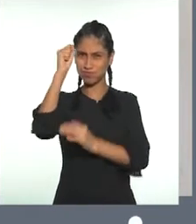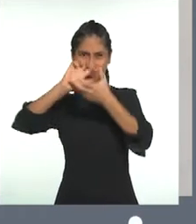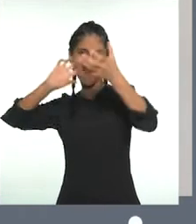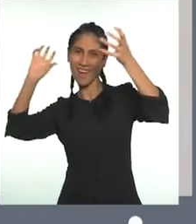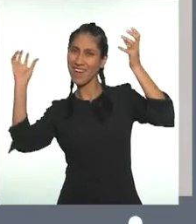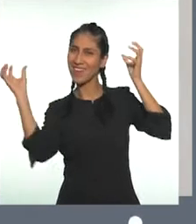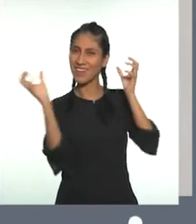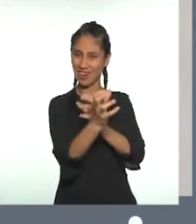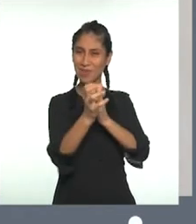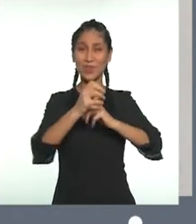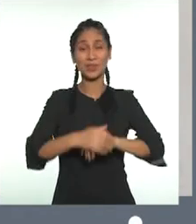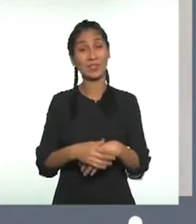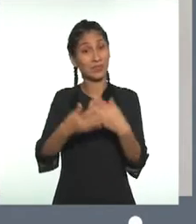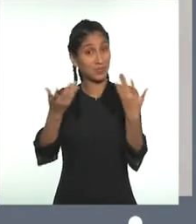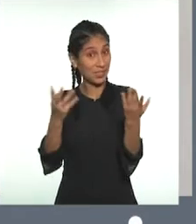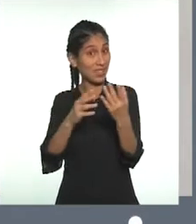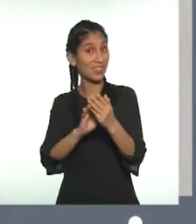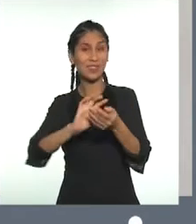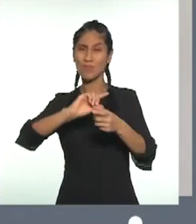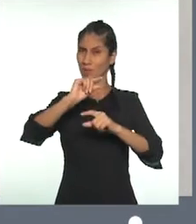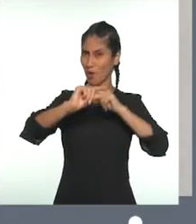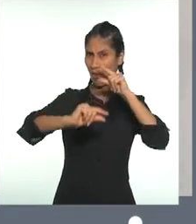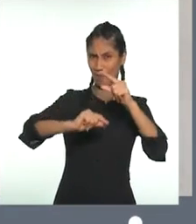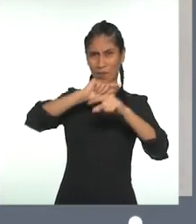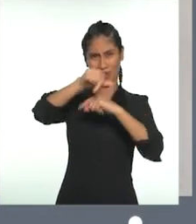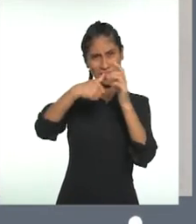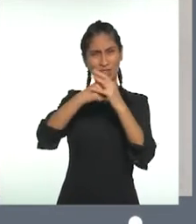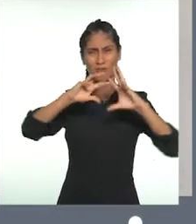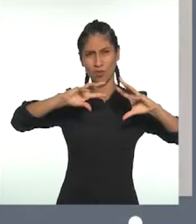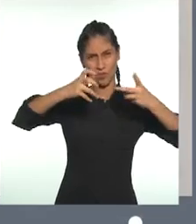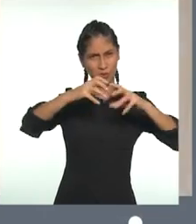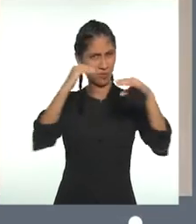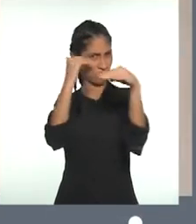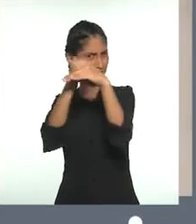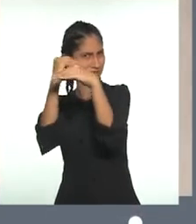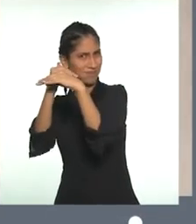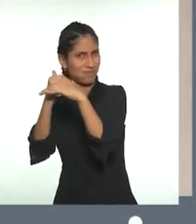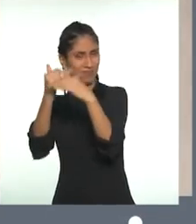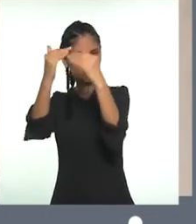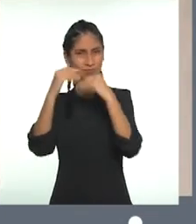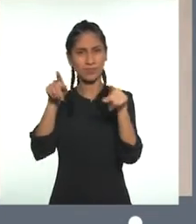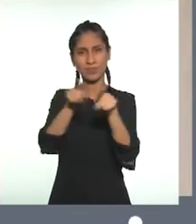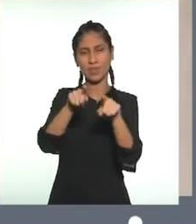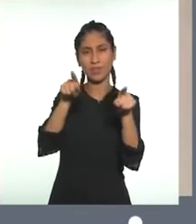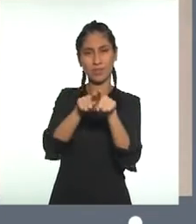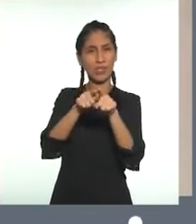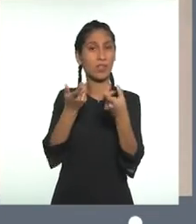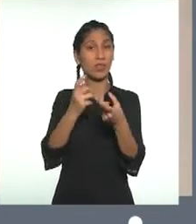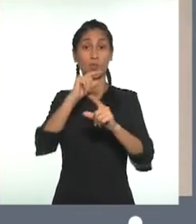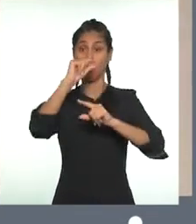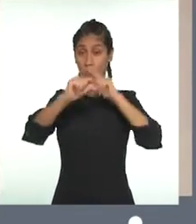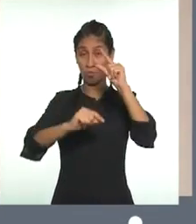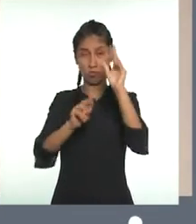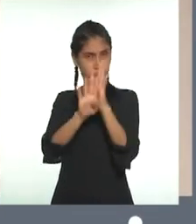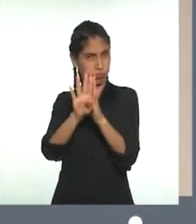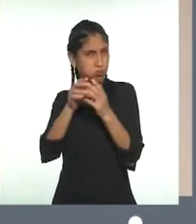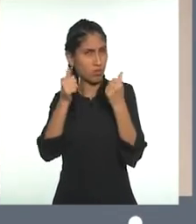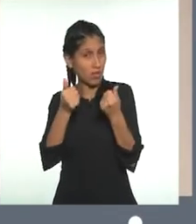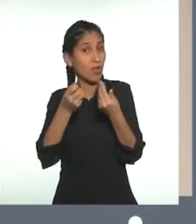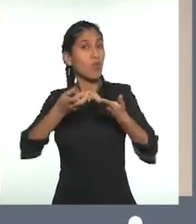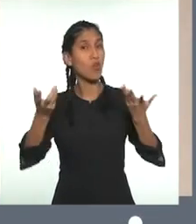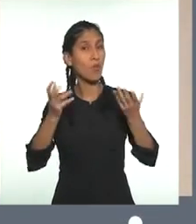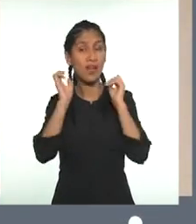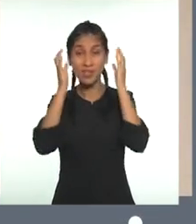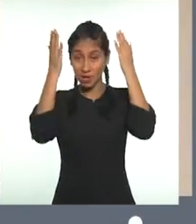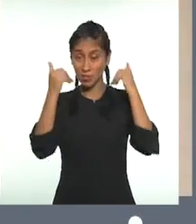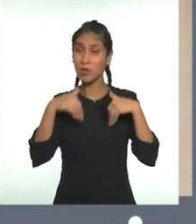de la sociedad y cada vez sea una sociedad más equitativa. Los aspectos en los que se ha mejorado ha sido que las mujeres ya pueden